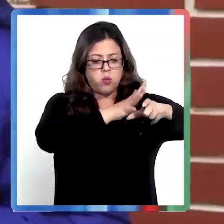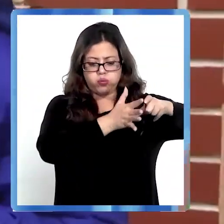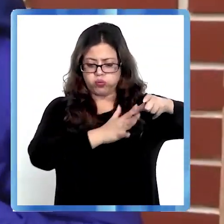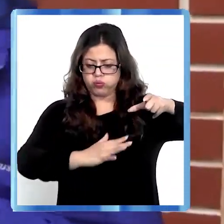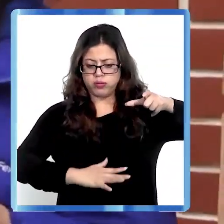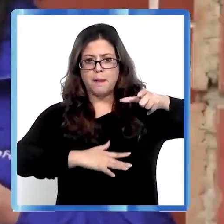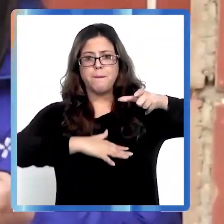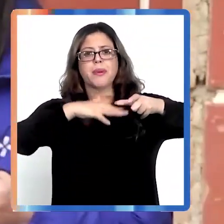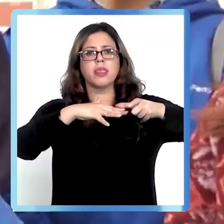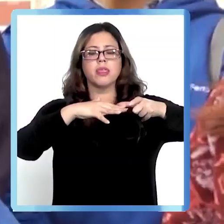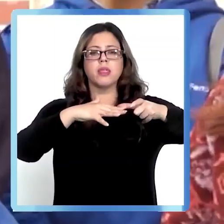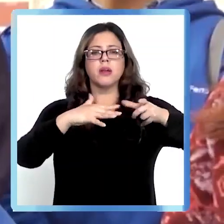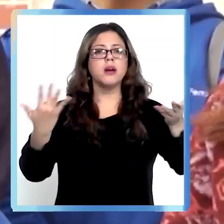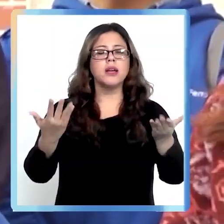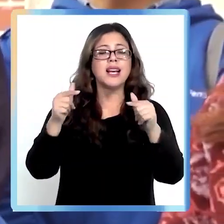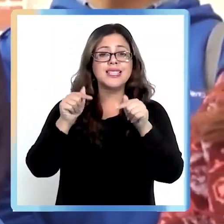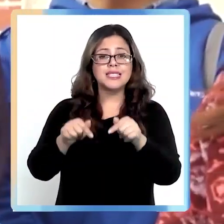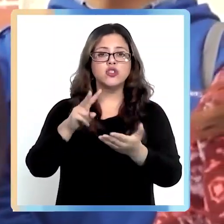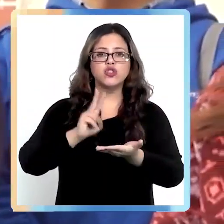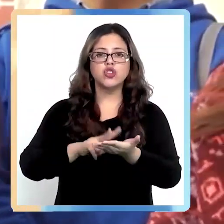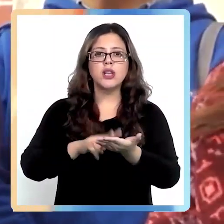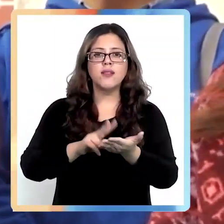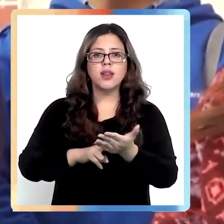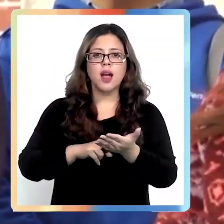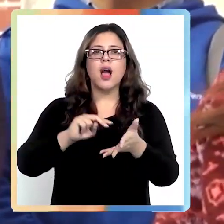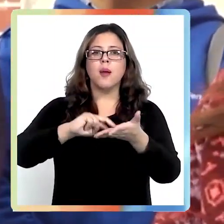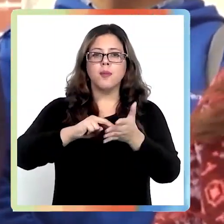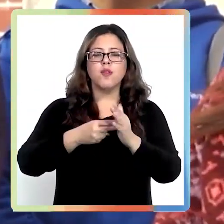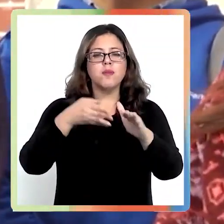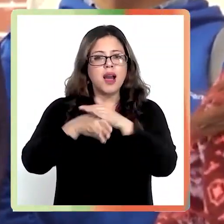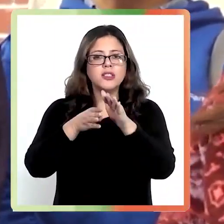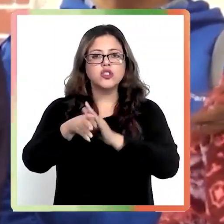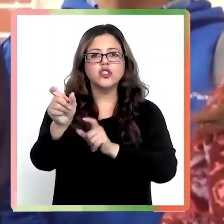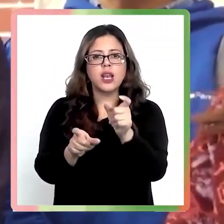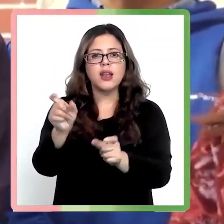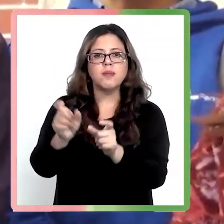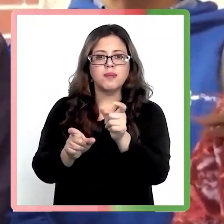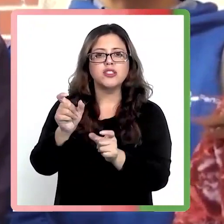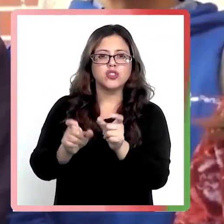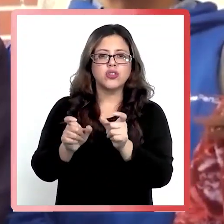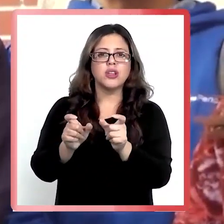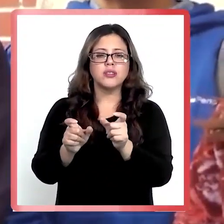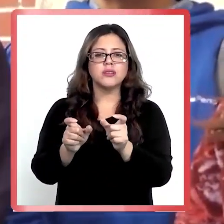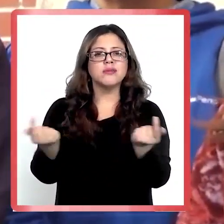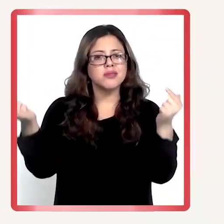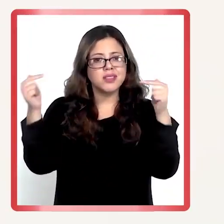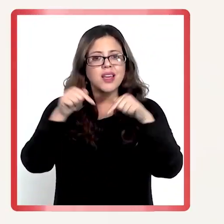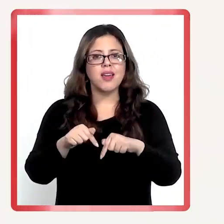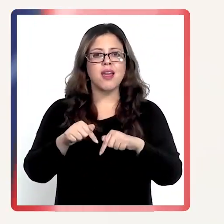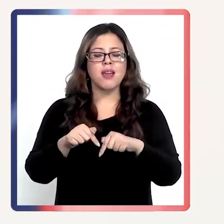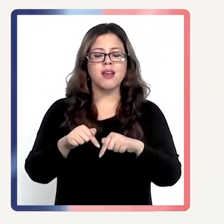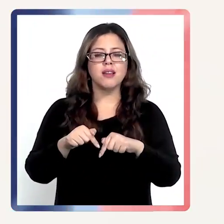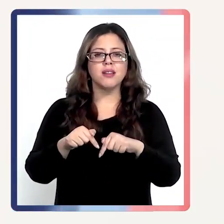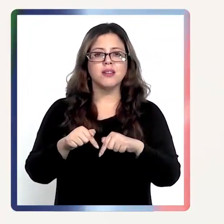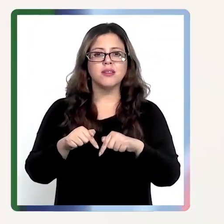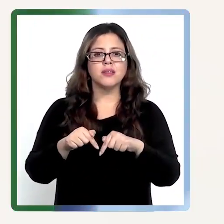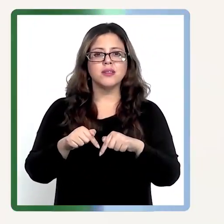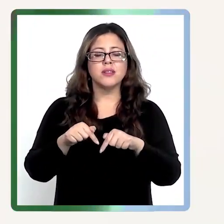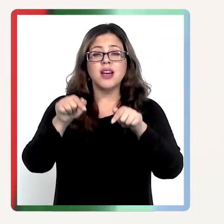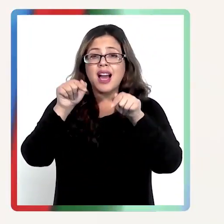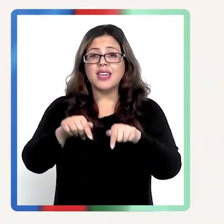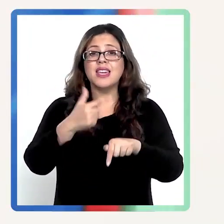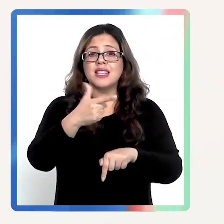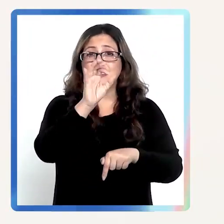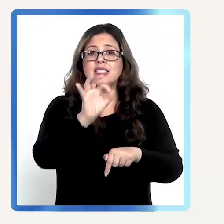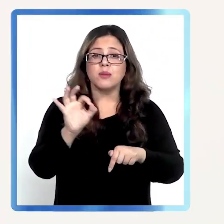alcantarillado están colapsados. Y esto, la verdad, es que dificulta el acceso de las personas, de los pacientes. En el COSAM